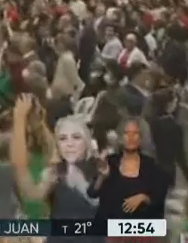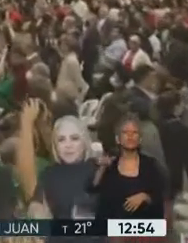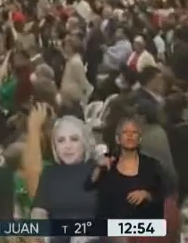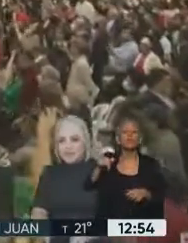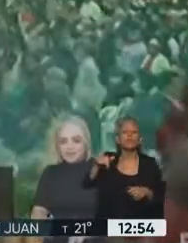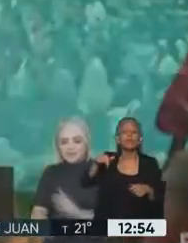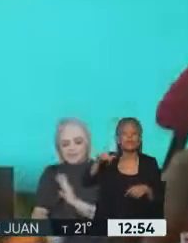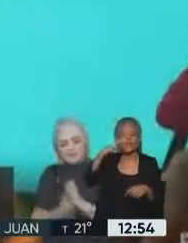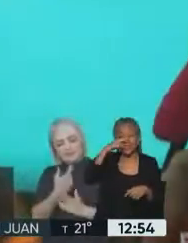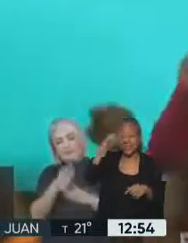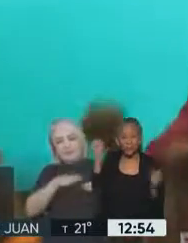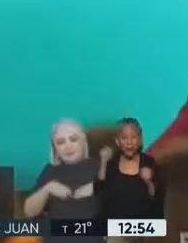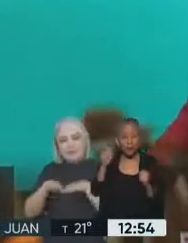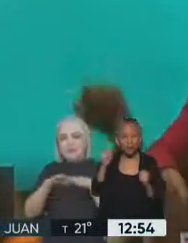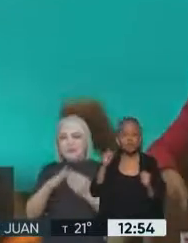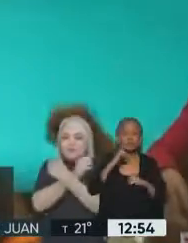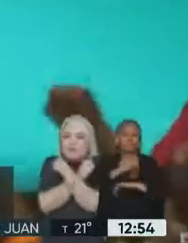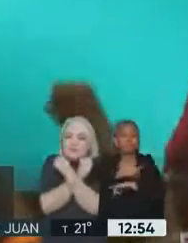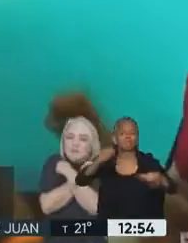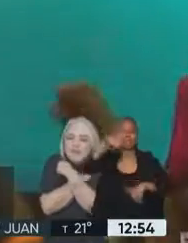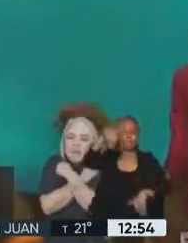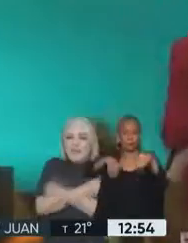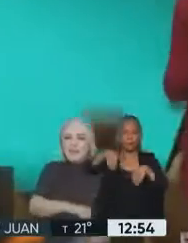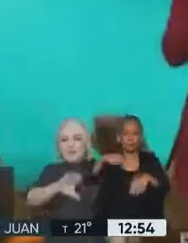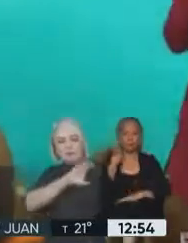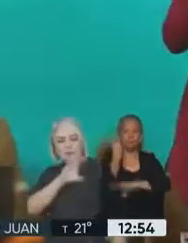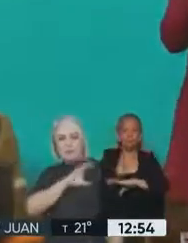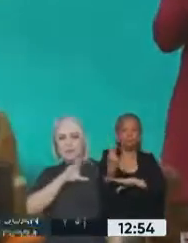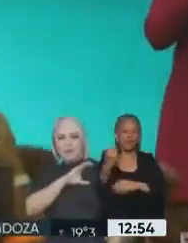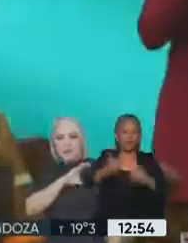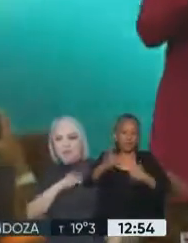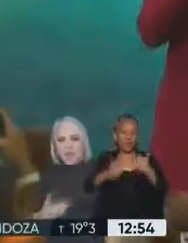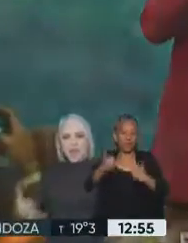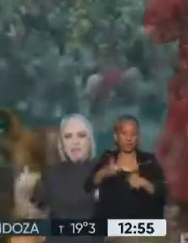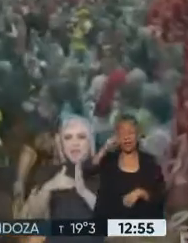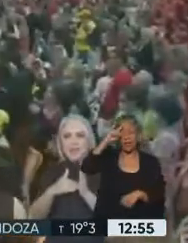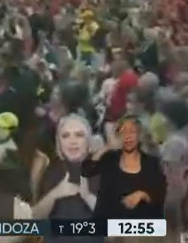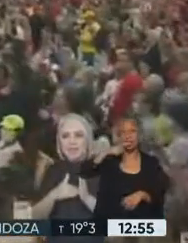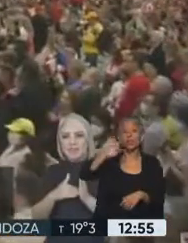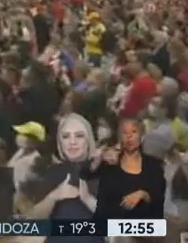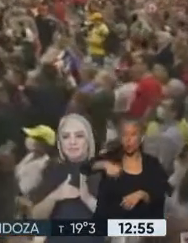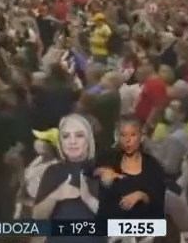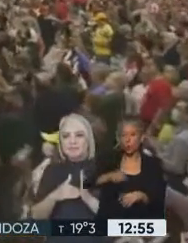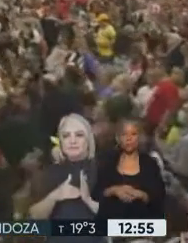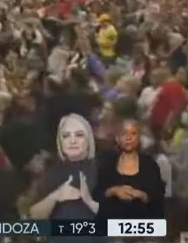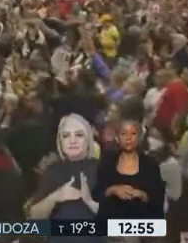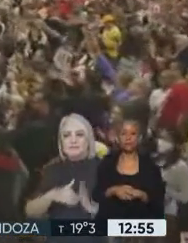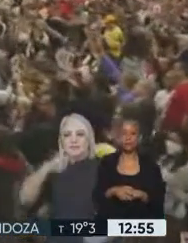lanzando su candidatura para competir el próximo medio octubre lo escuchamos un día